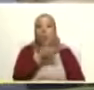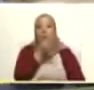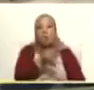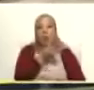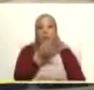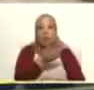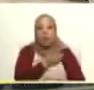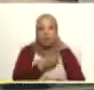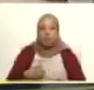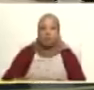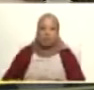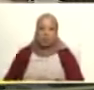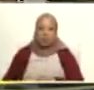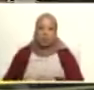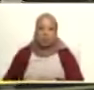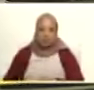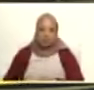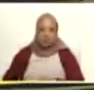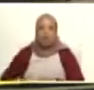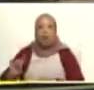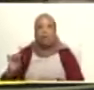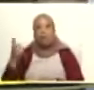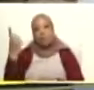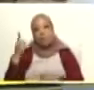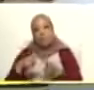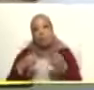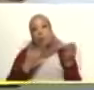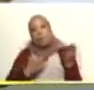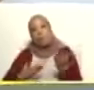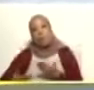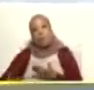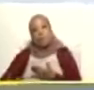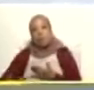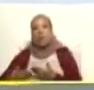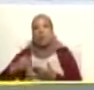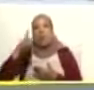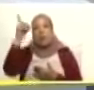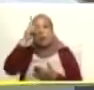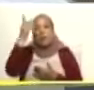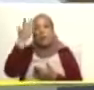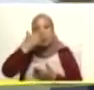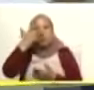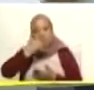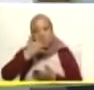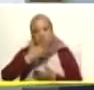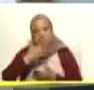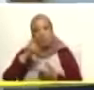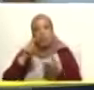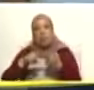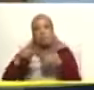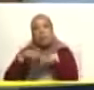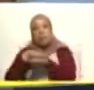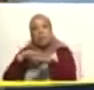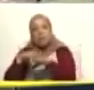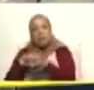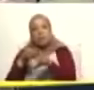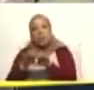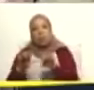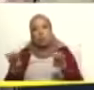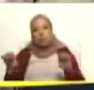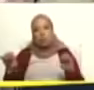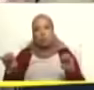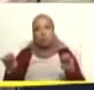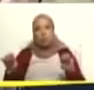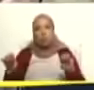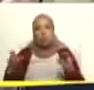le damos la bienvenida a nuestra vicepresidenta Delcy Rodríguez y a nuestra ministra de Educación, Yelixe Santaella, al Complejo